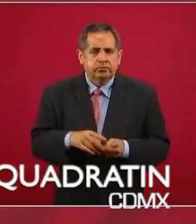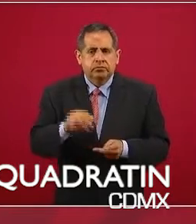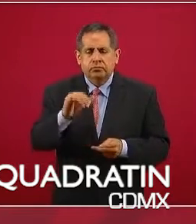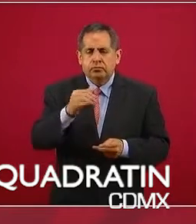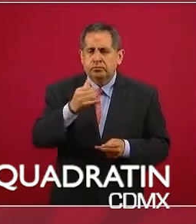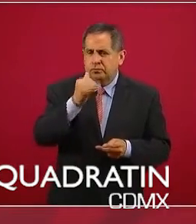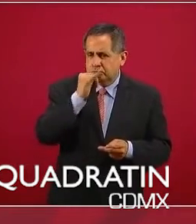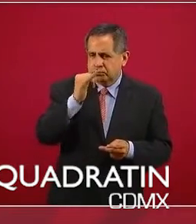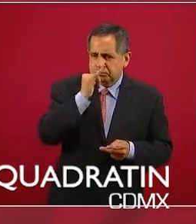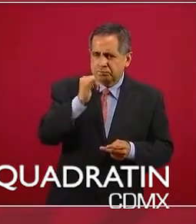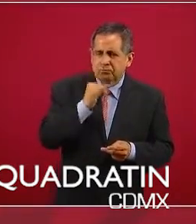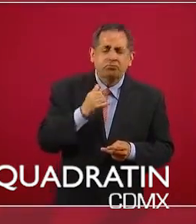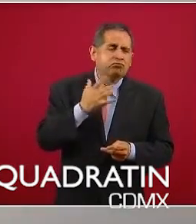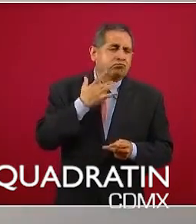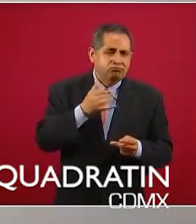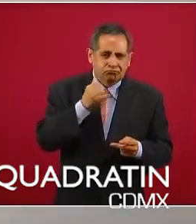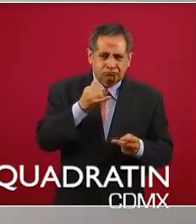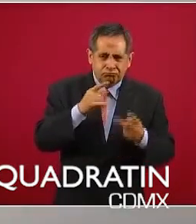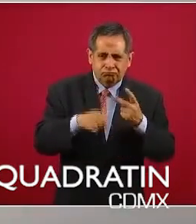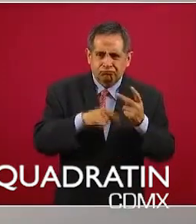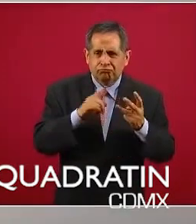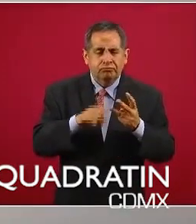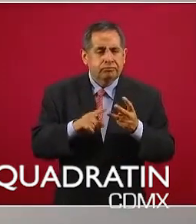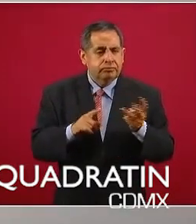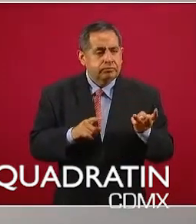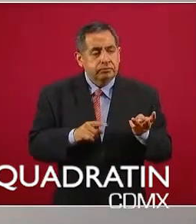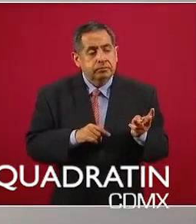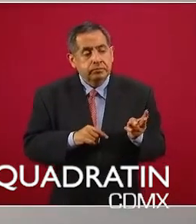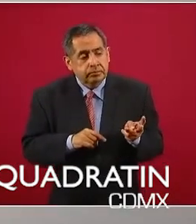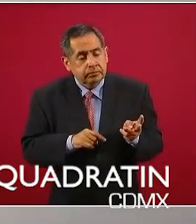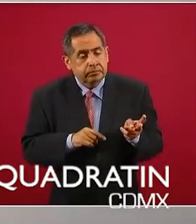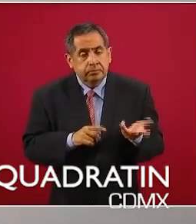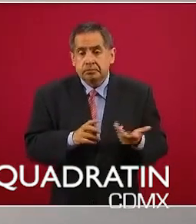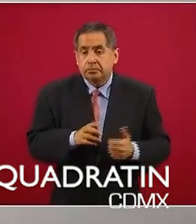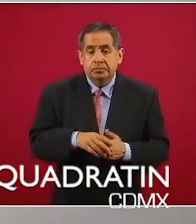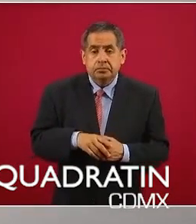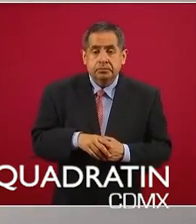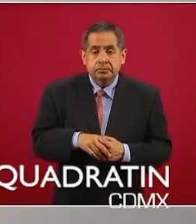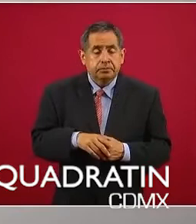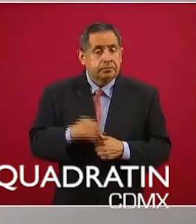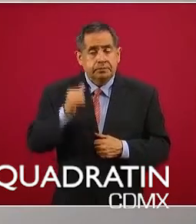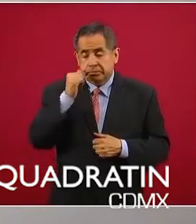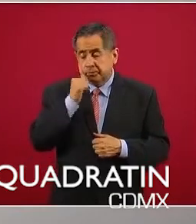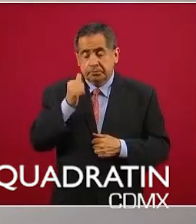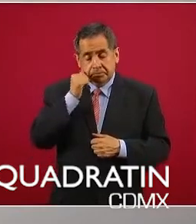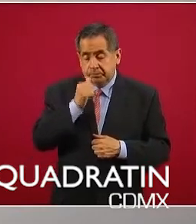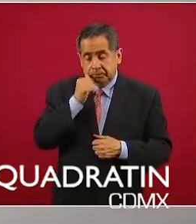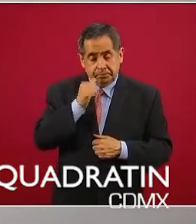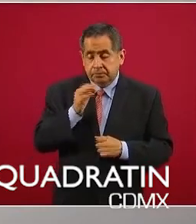alcohol, siempre se ha